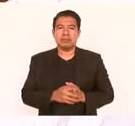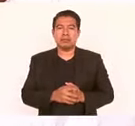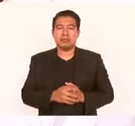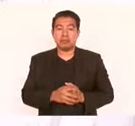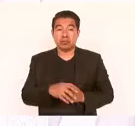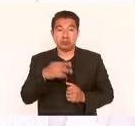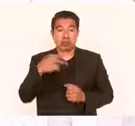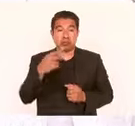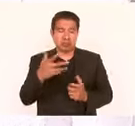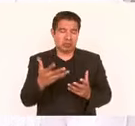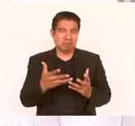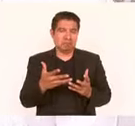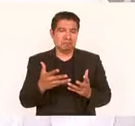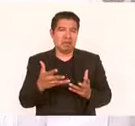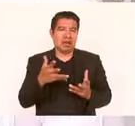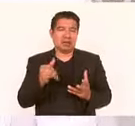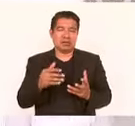vocación